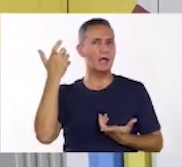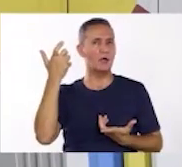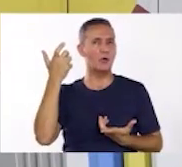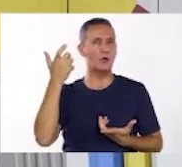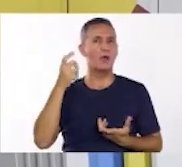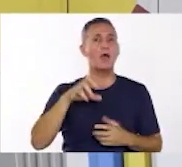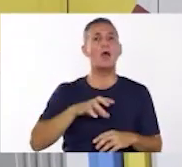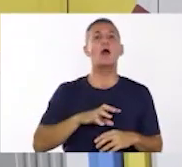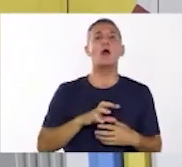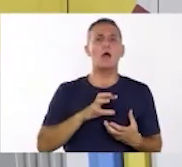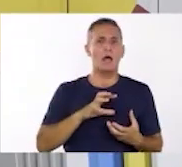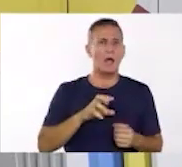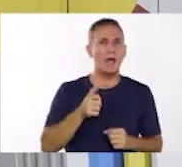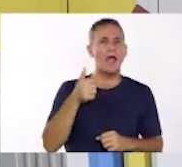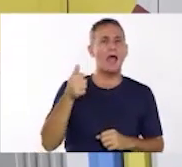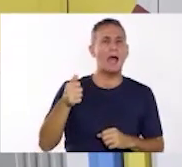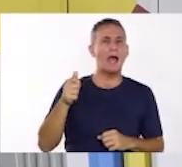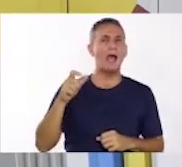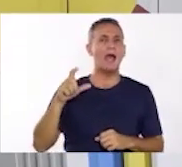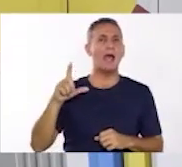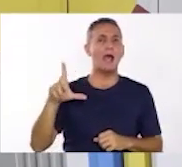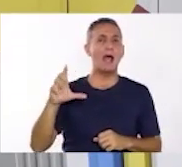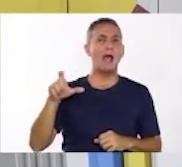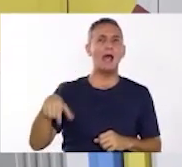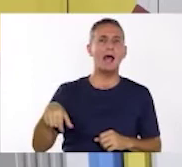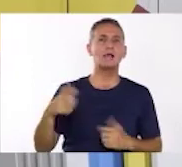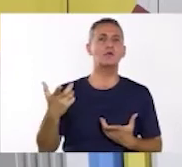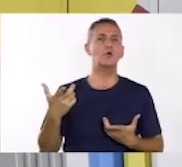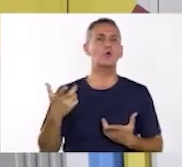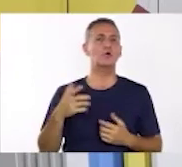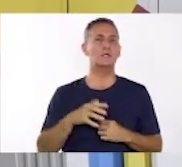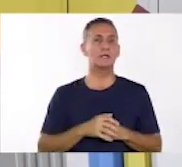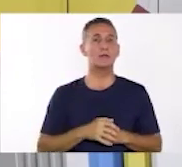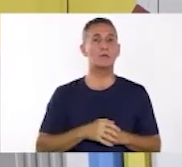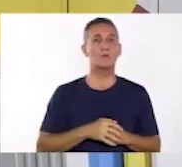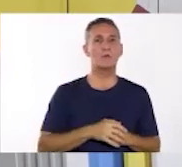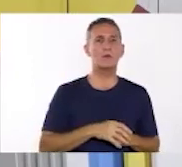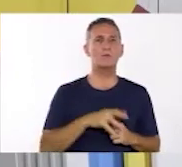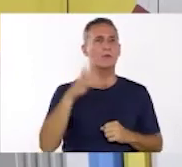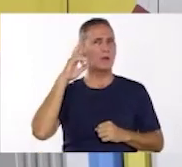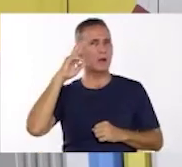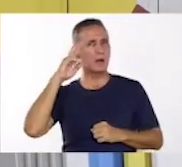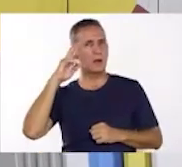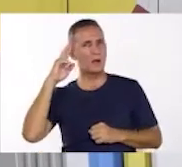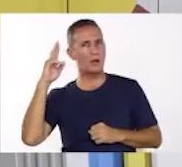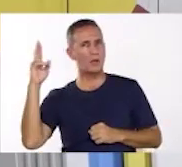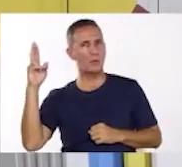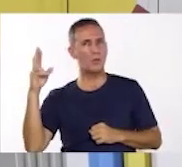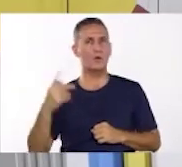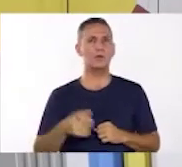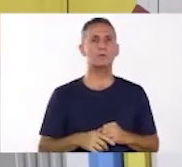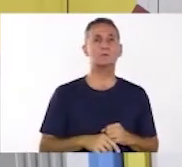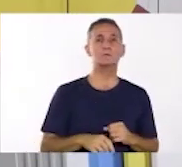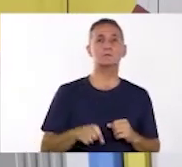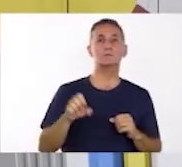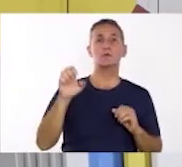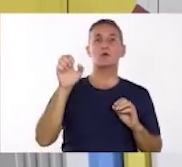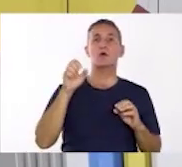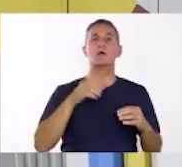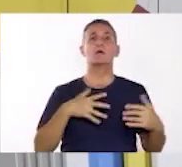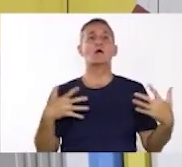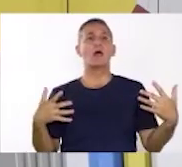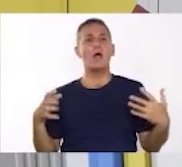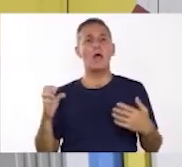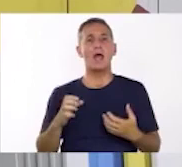que ya se dio. Solamente voy a pasarlo para que ustedes lo recuerden. Establecimiento de